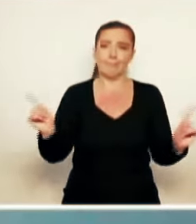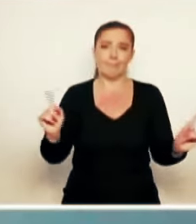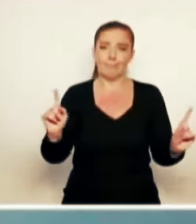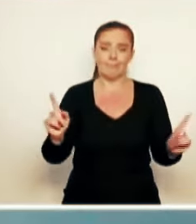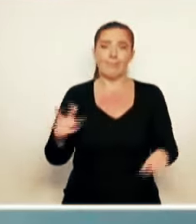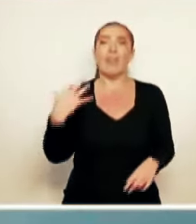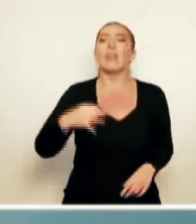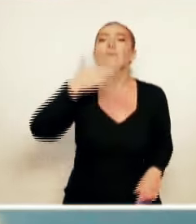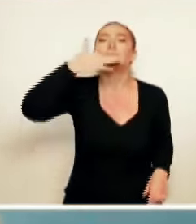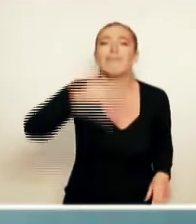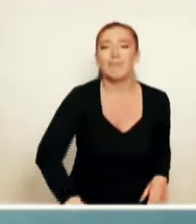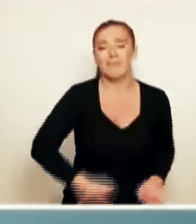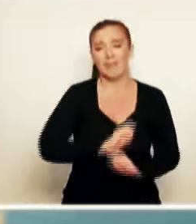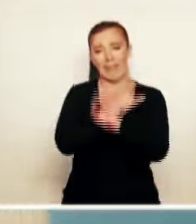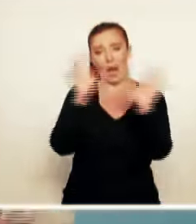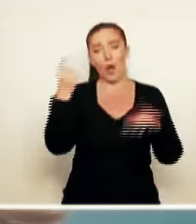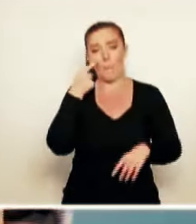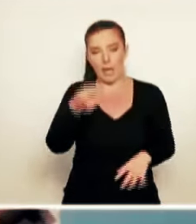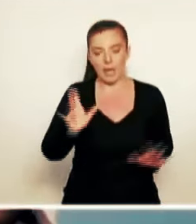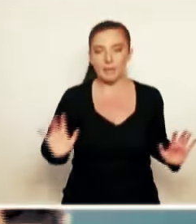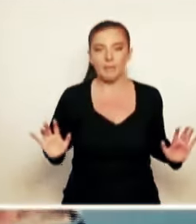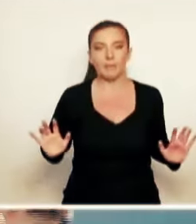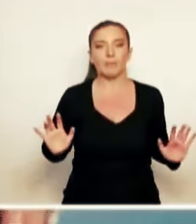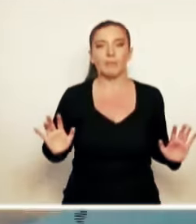Esto tenemos que entenderlo. Miren,